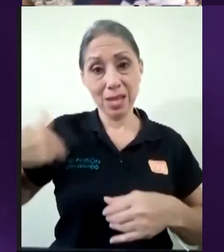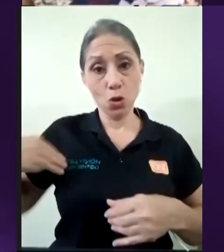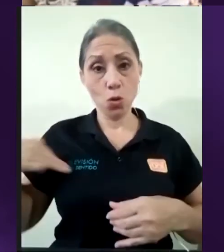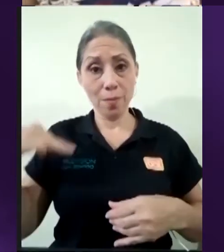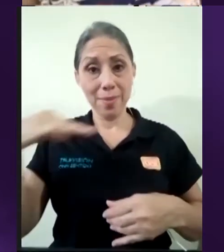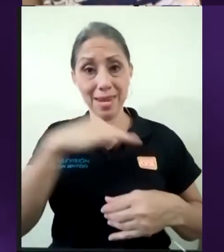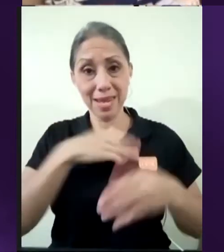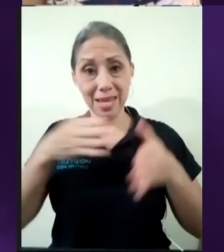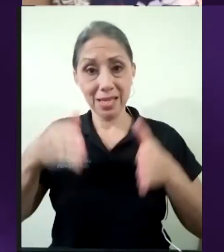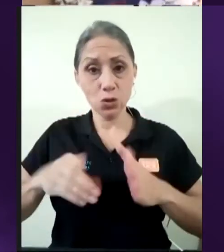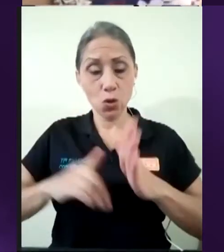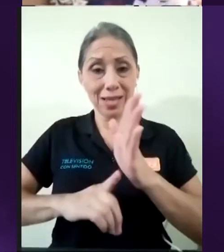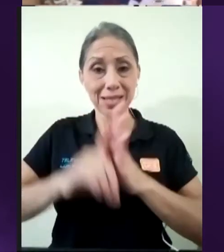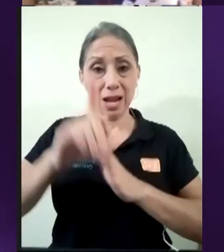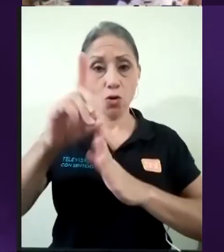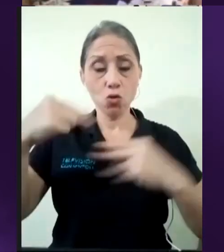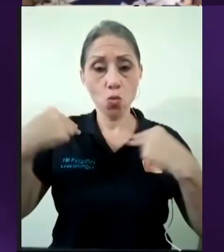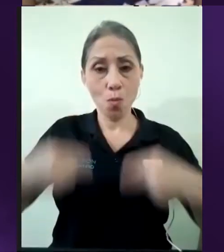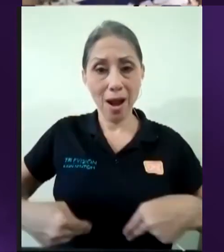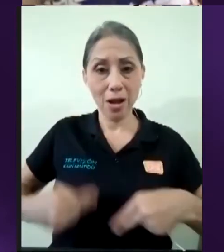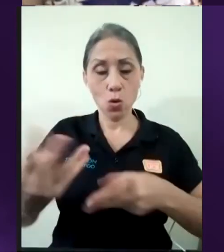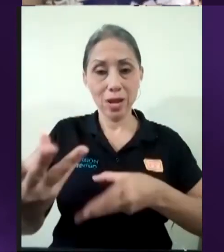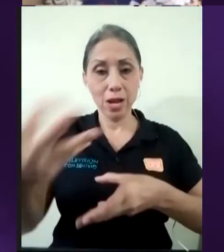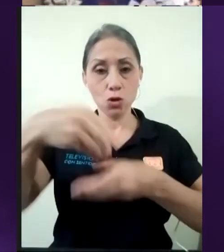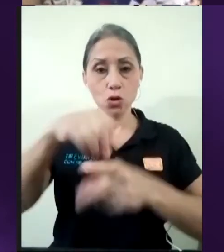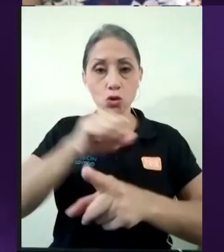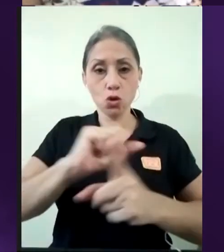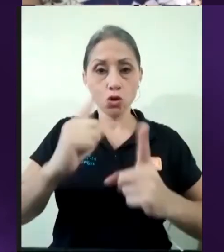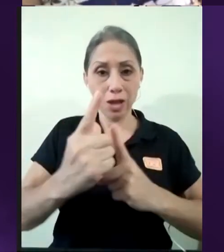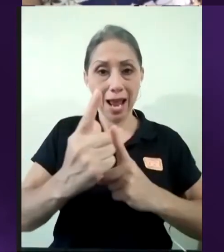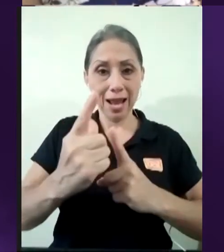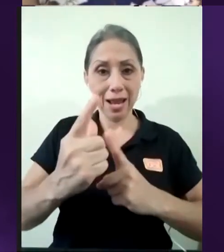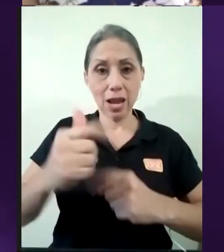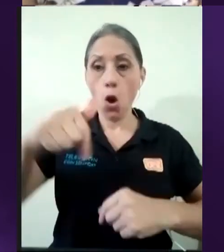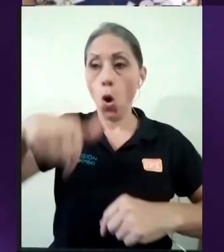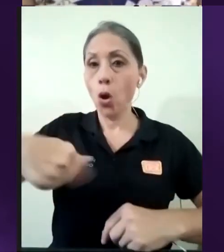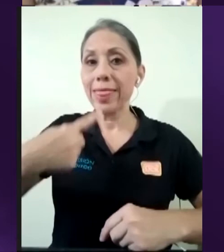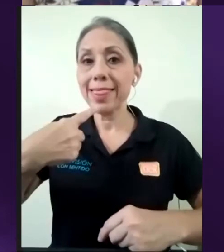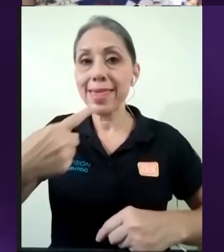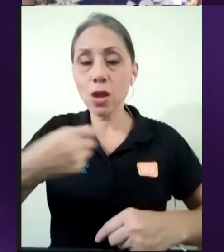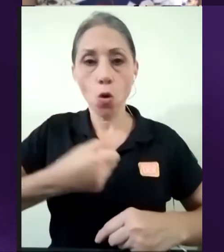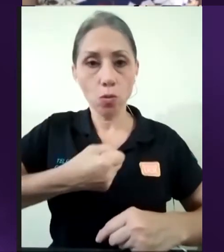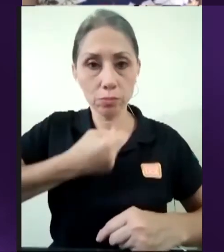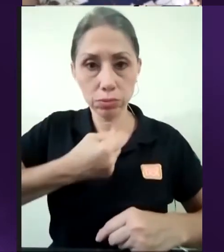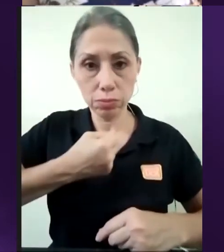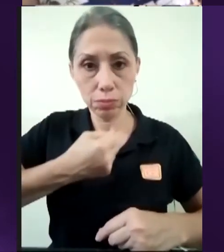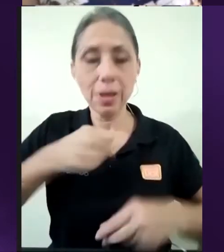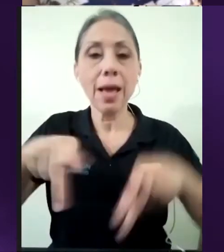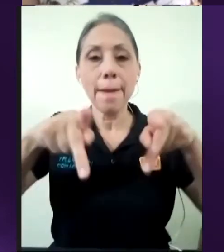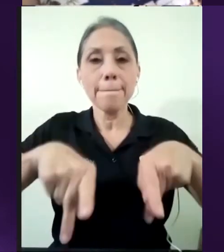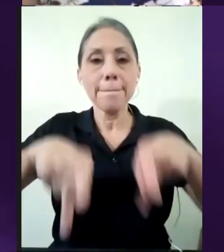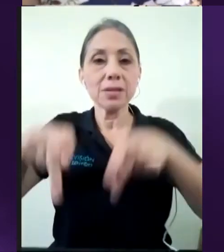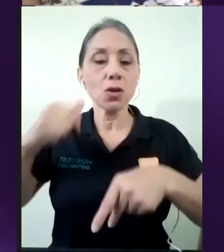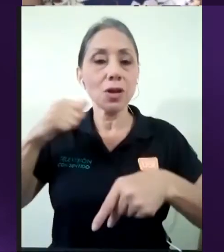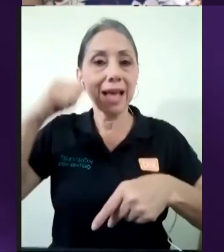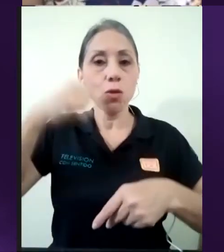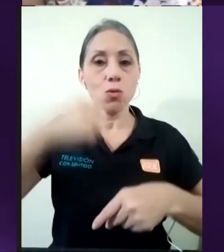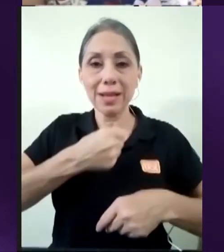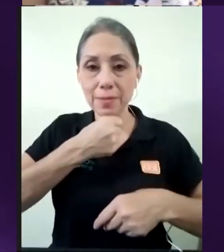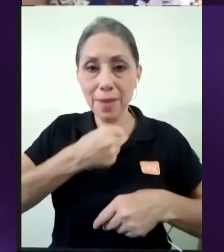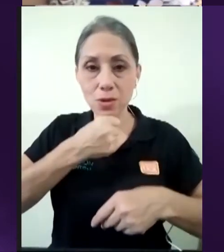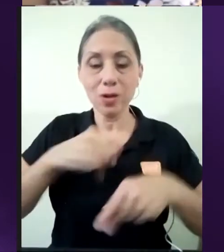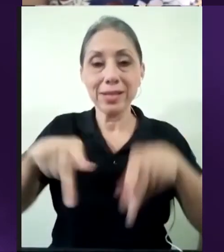Humano e Inclusión Social, en la conferencia de prensa, señaló que las personas adultas mayores y las personas con